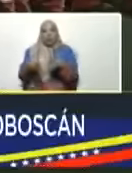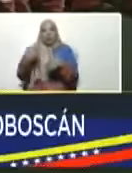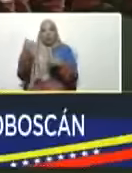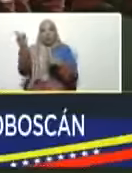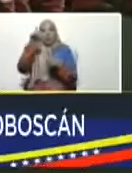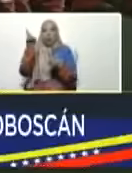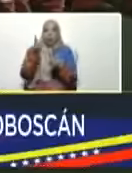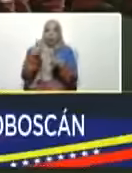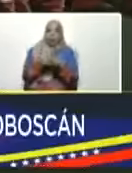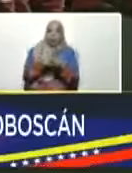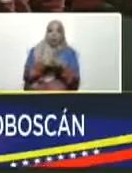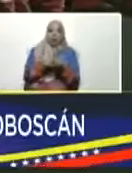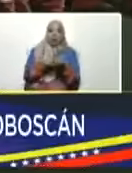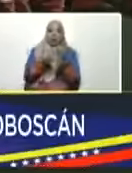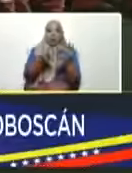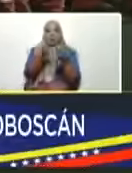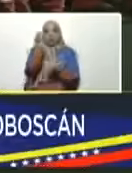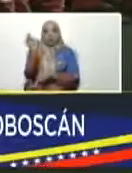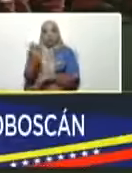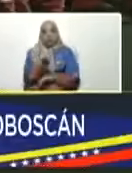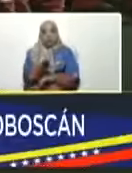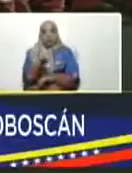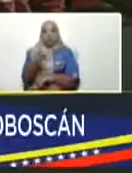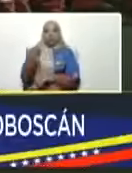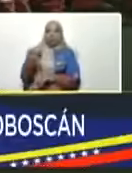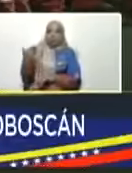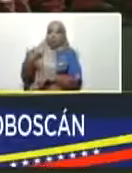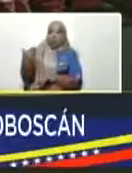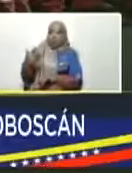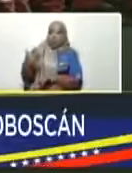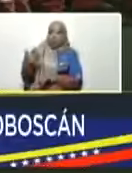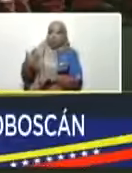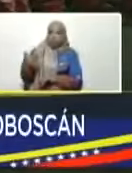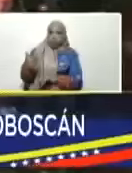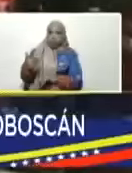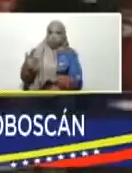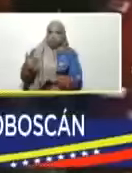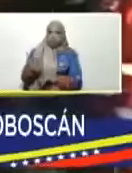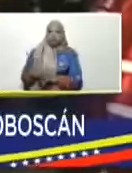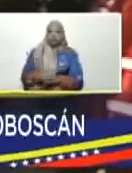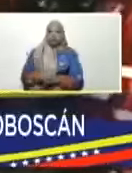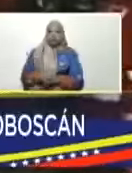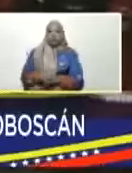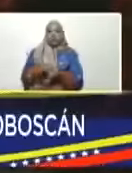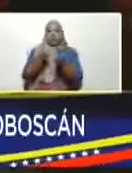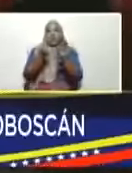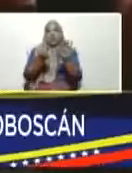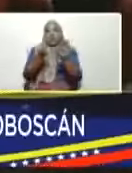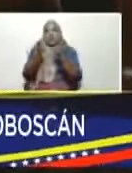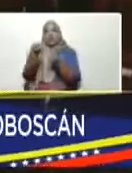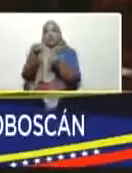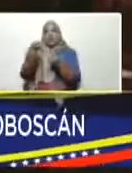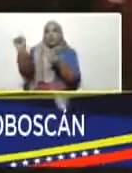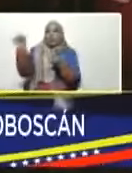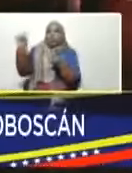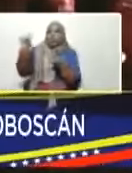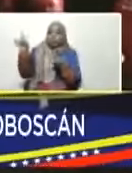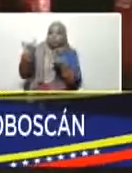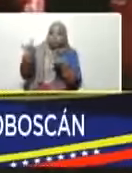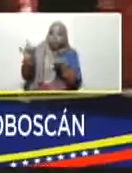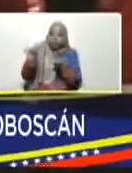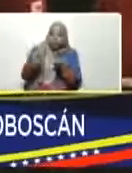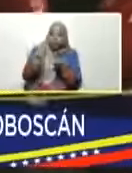eléctrico 60 megawatts. Eso es importante porque ahora ese megavatio... O sea, son 60 megavatios, que es